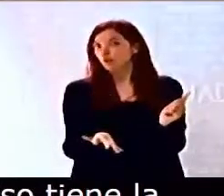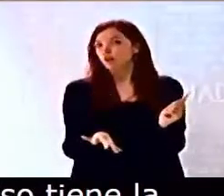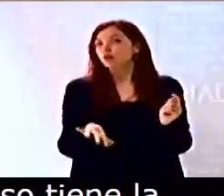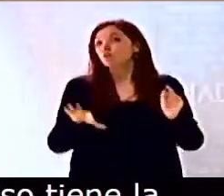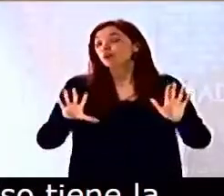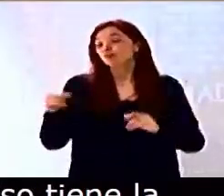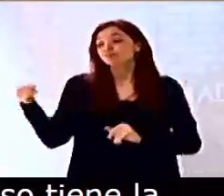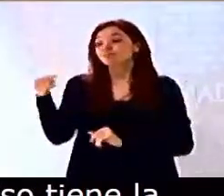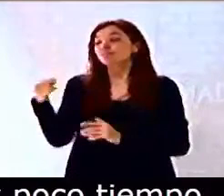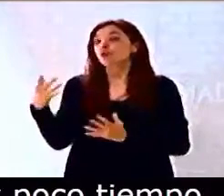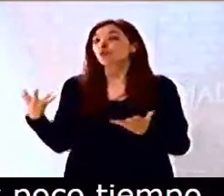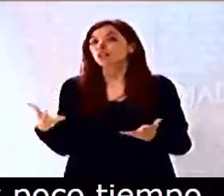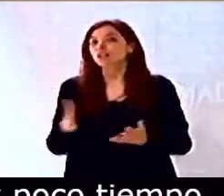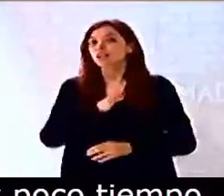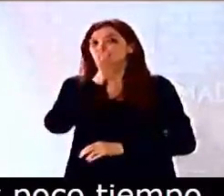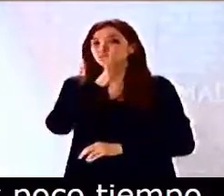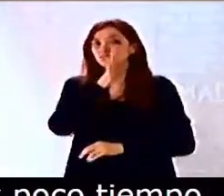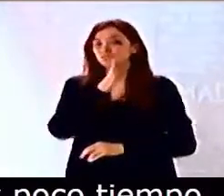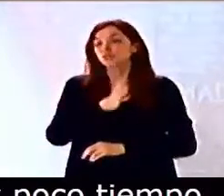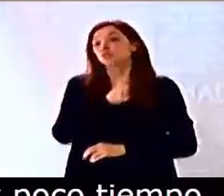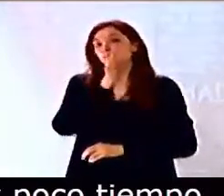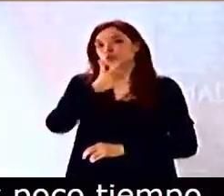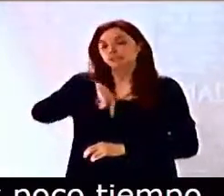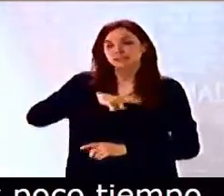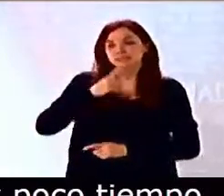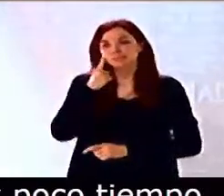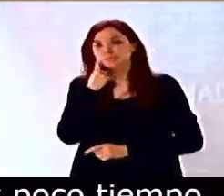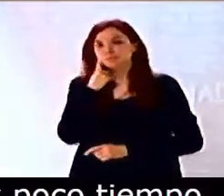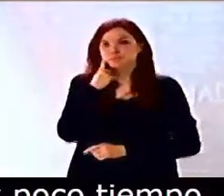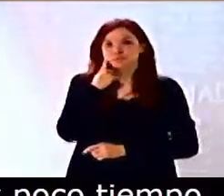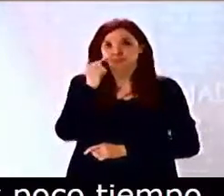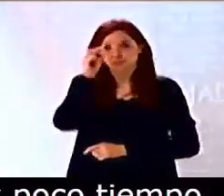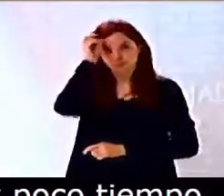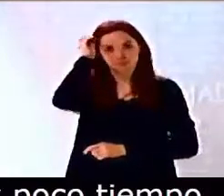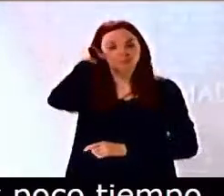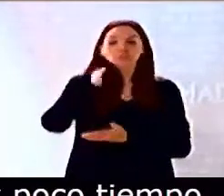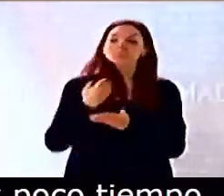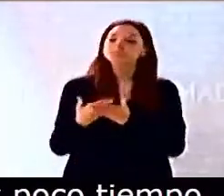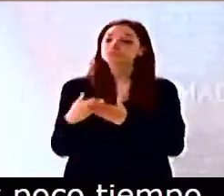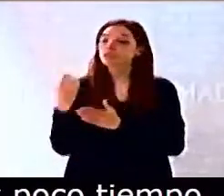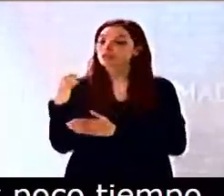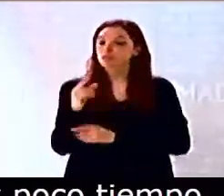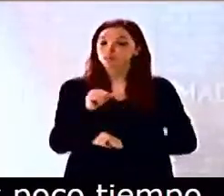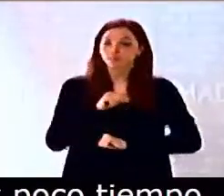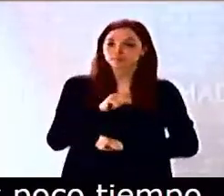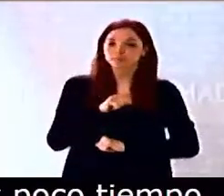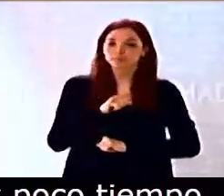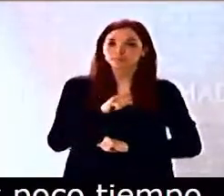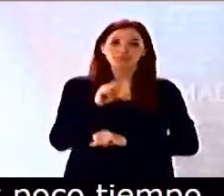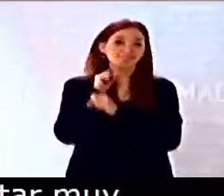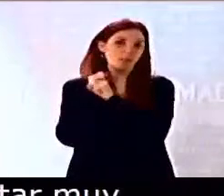la desventaja que tiene? Que tenemos que estar muy pendientes de las evidencias científicas que van saliendo. Y esas